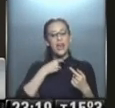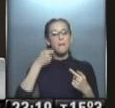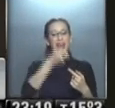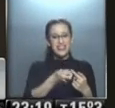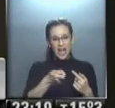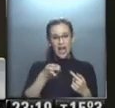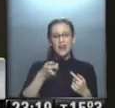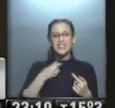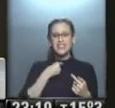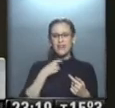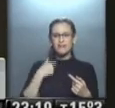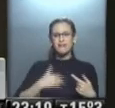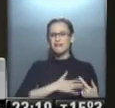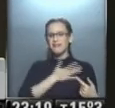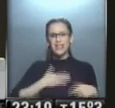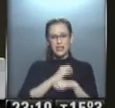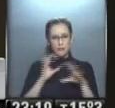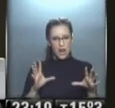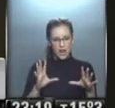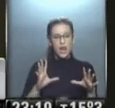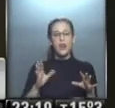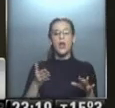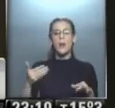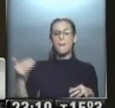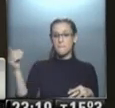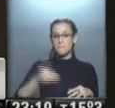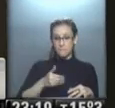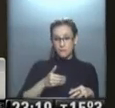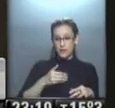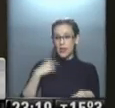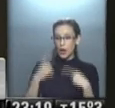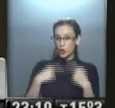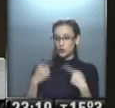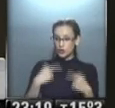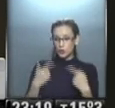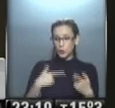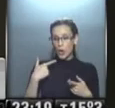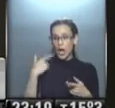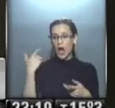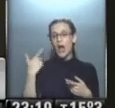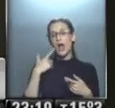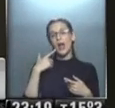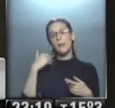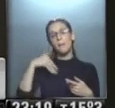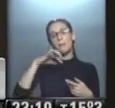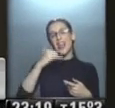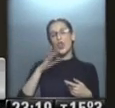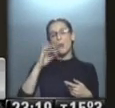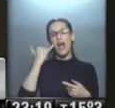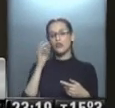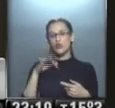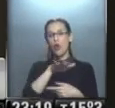dañar gravemente su salud y solicita se le permita seguir siendo asistido en el Hospital Naval Pedro Mayo. El máximo